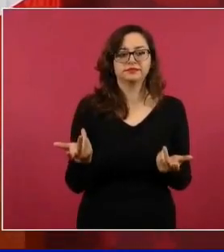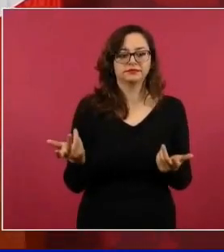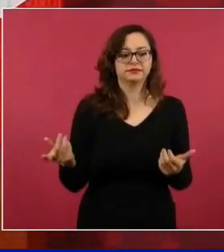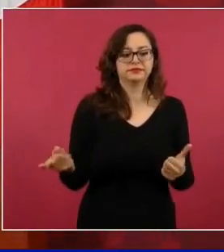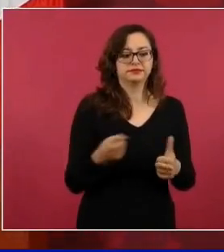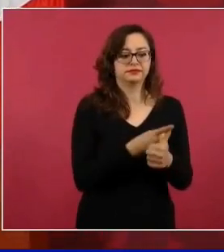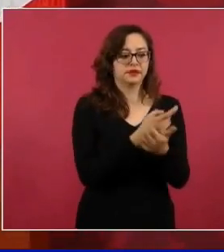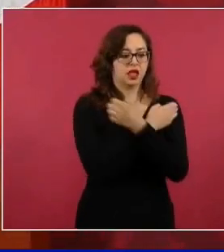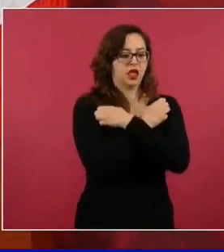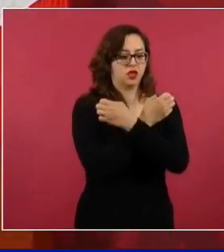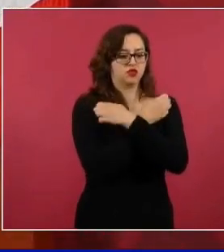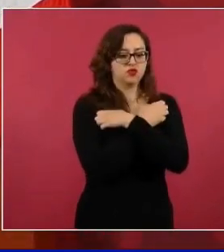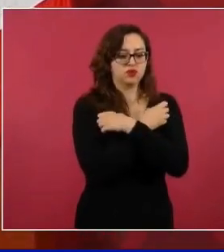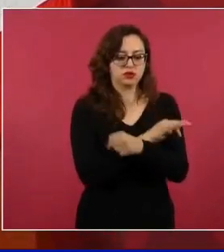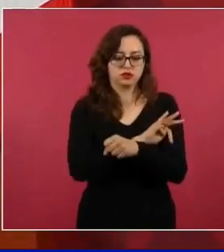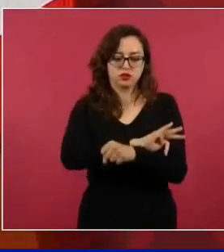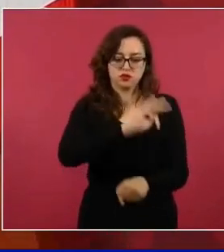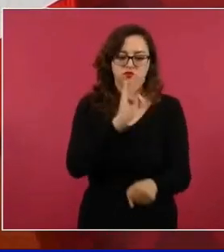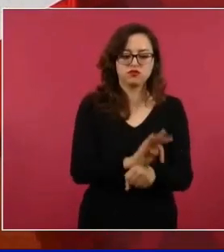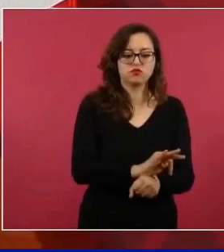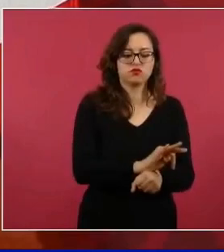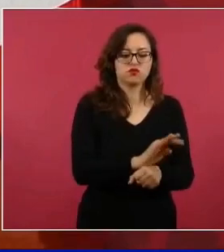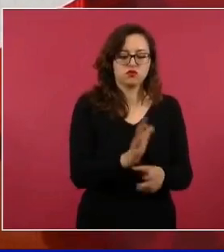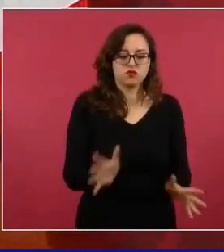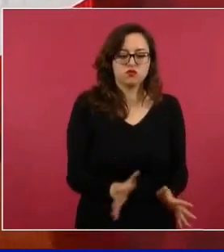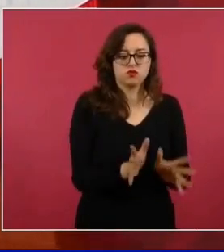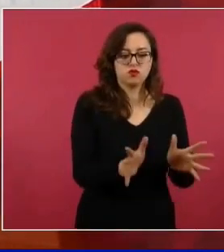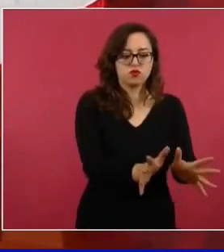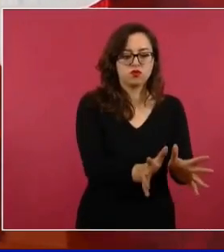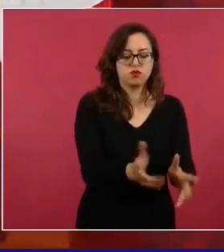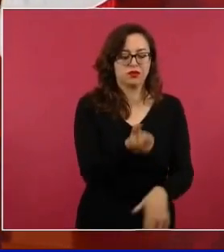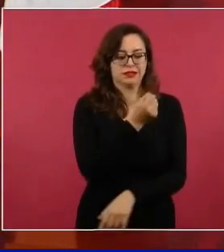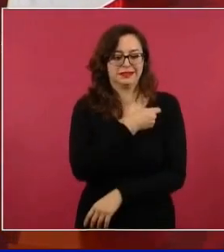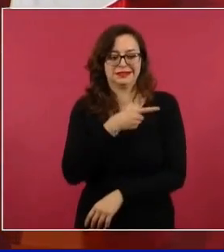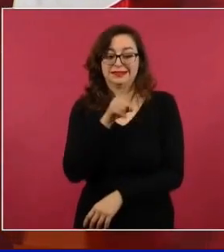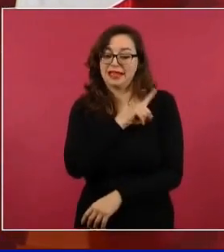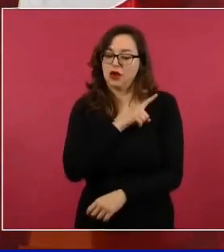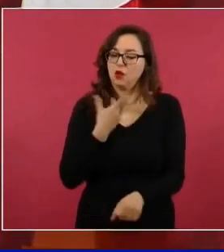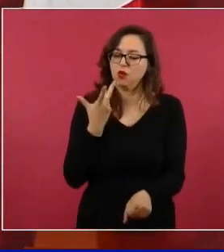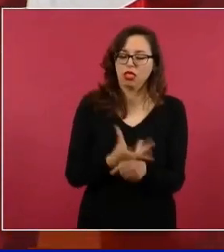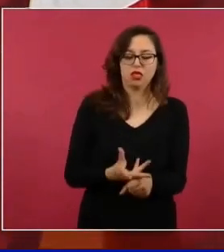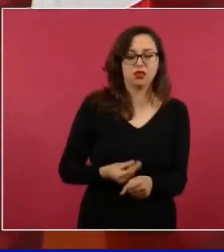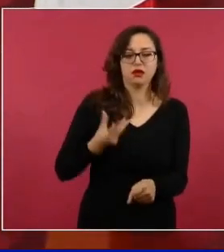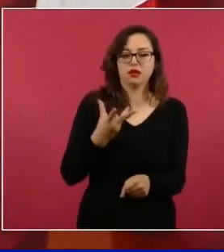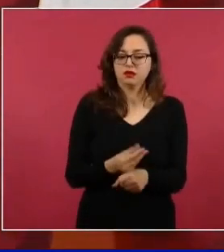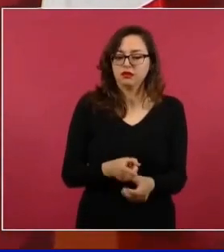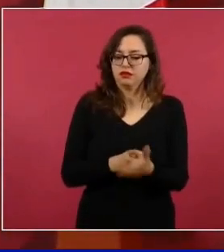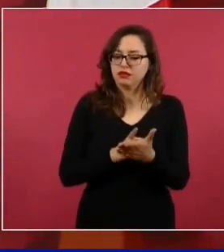fortalecer la educación, garantizar el derecho a la salud,